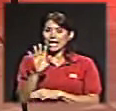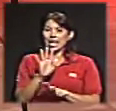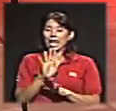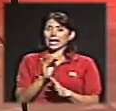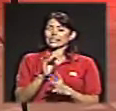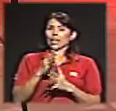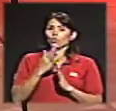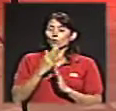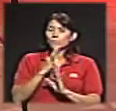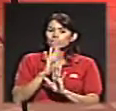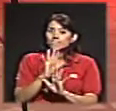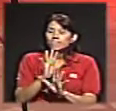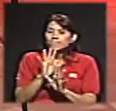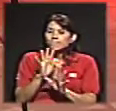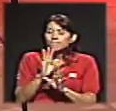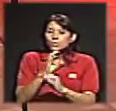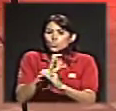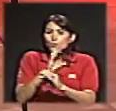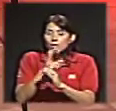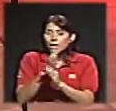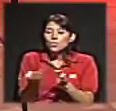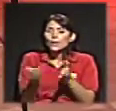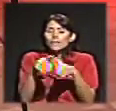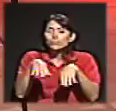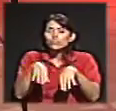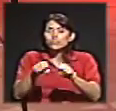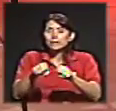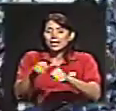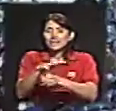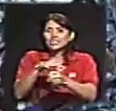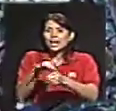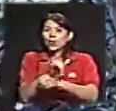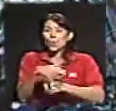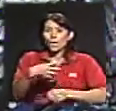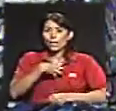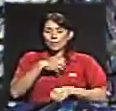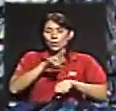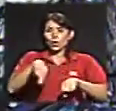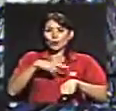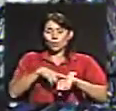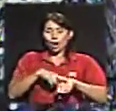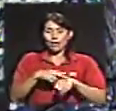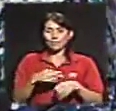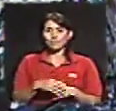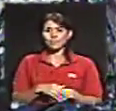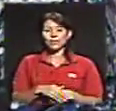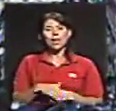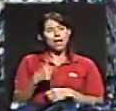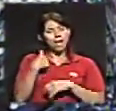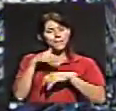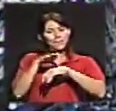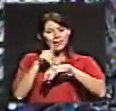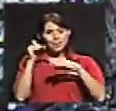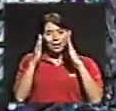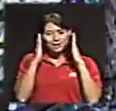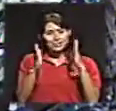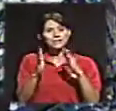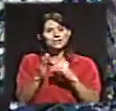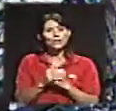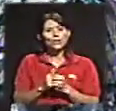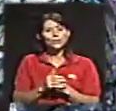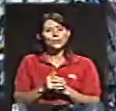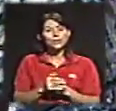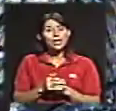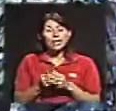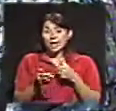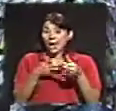para recuperar esa isla como patrimonio histórico, como patrimonio natural. A mí me llama la atención de que,